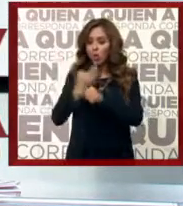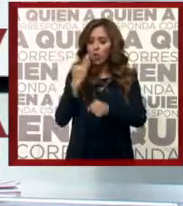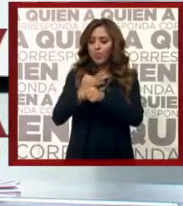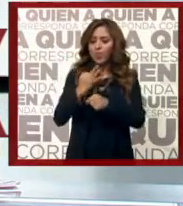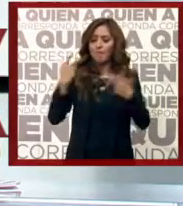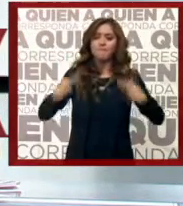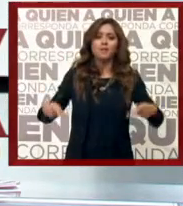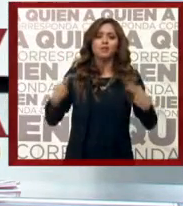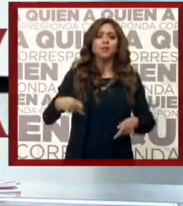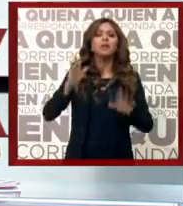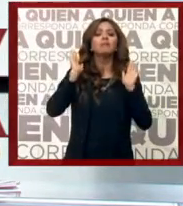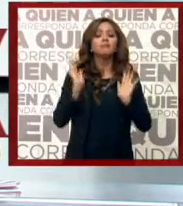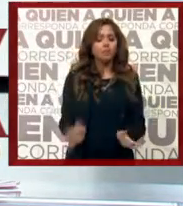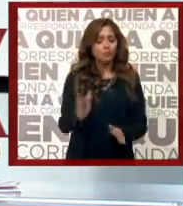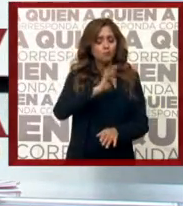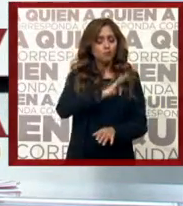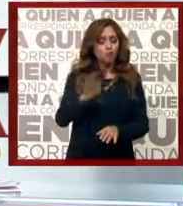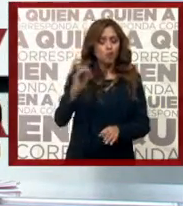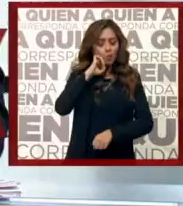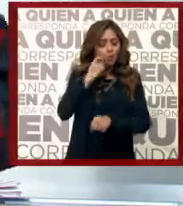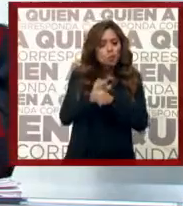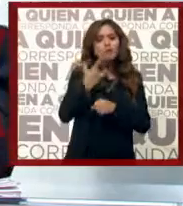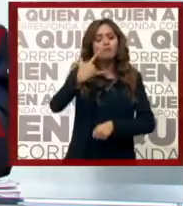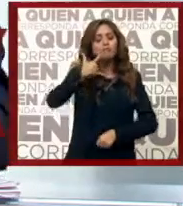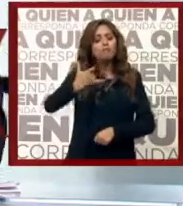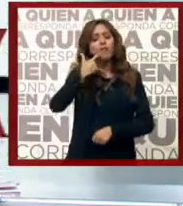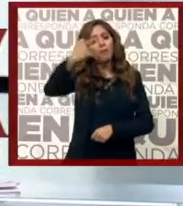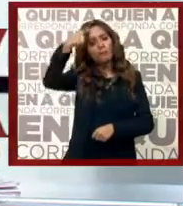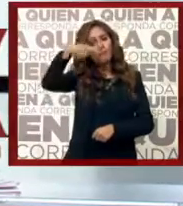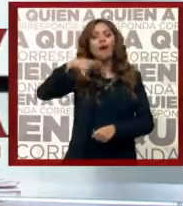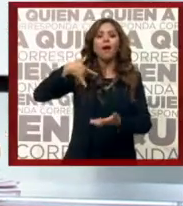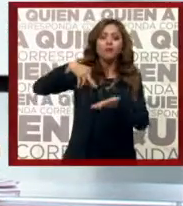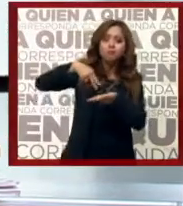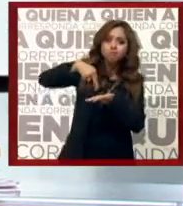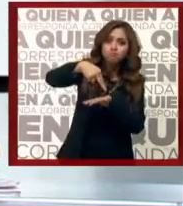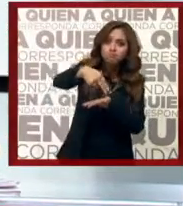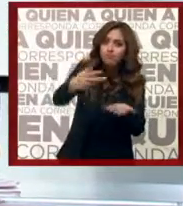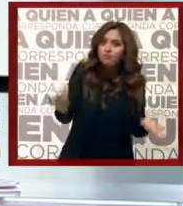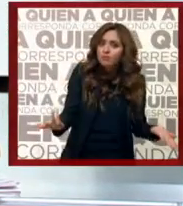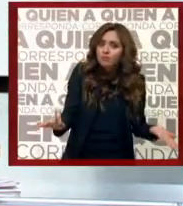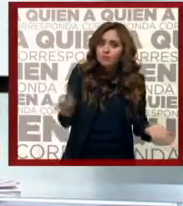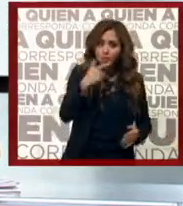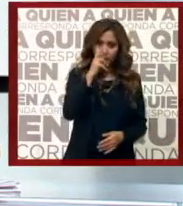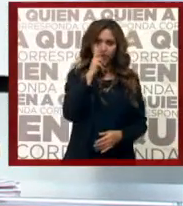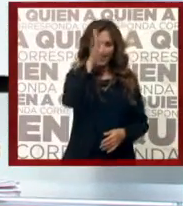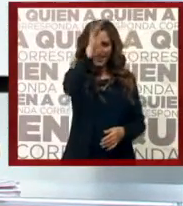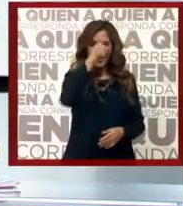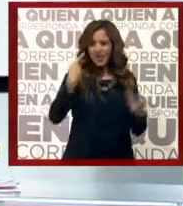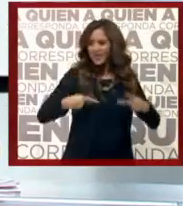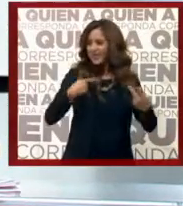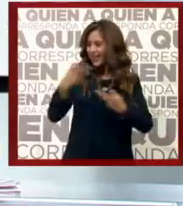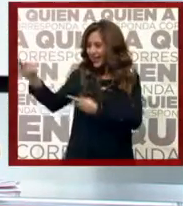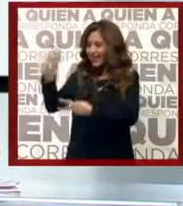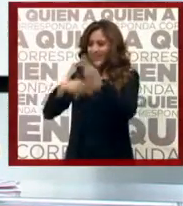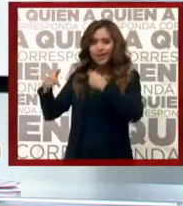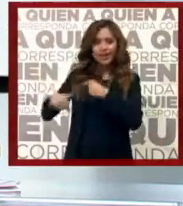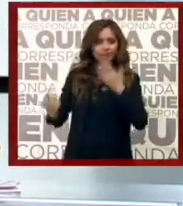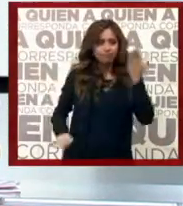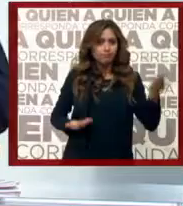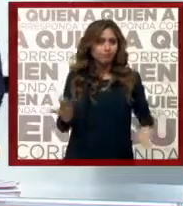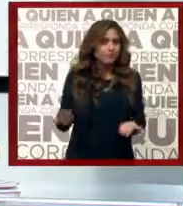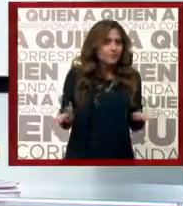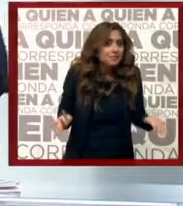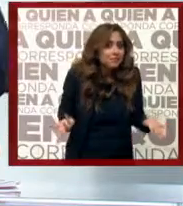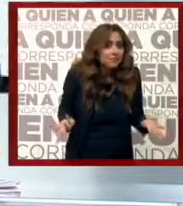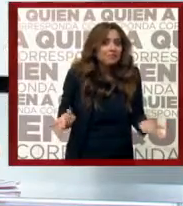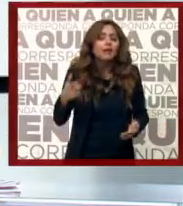brinquito y darse la oportunidad de empezarse a mover y caminar y gozar. Ya veo que hay uno que llegó bailando aquí al estudio. También depende